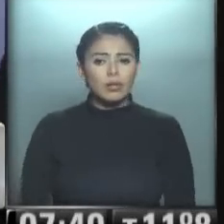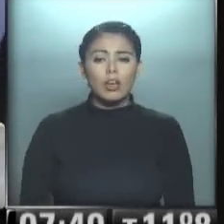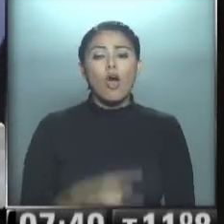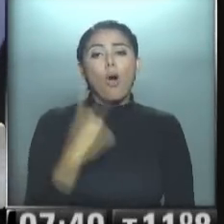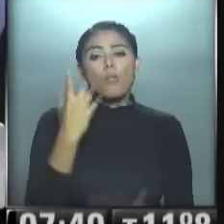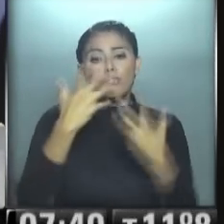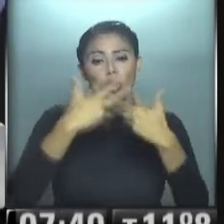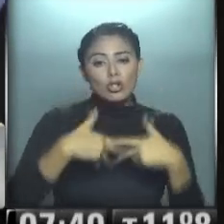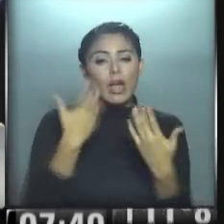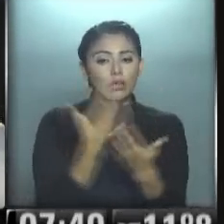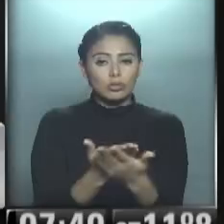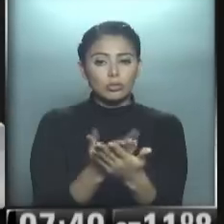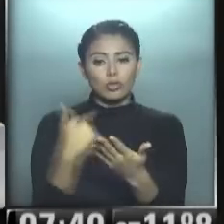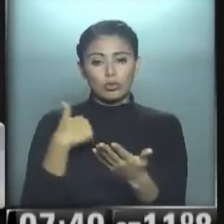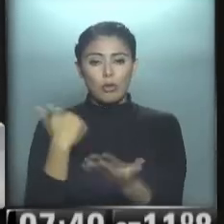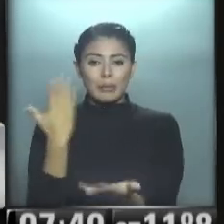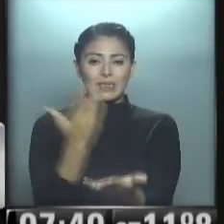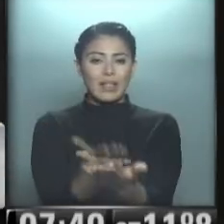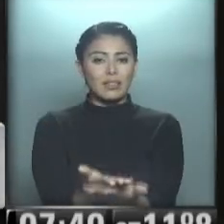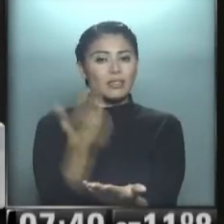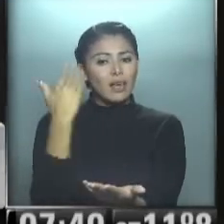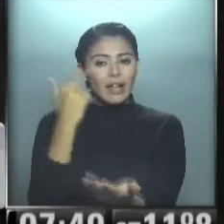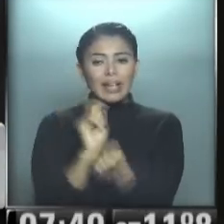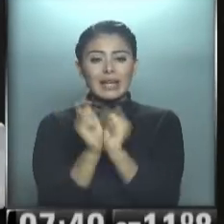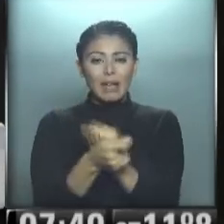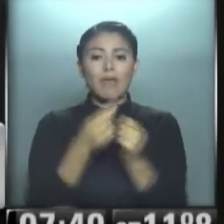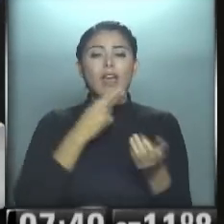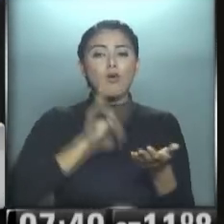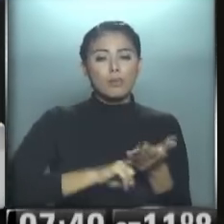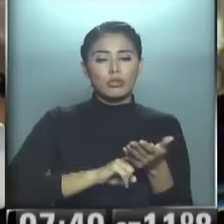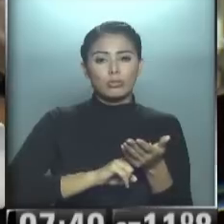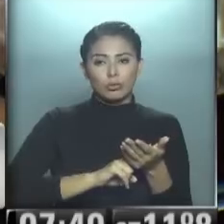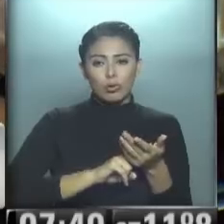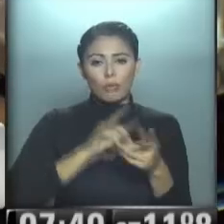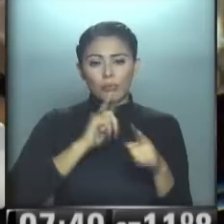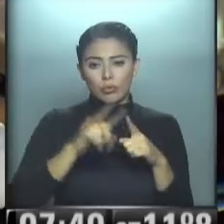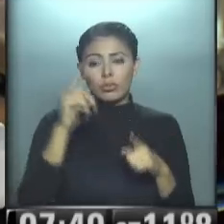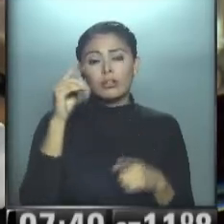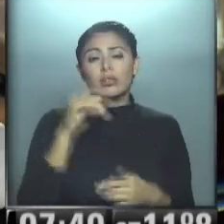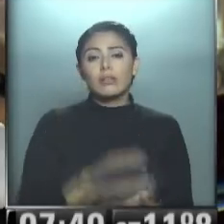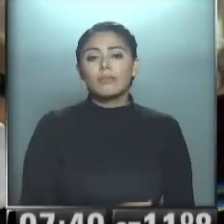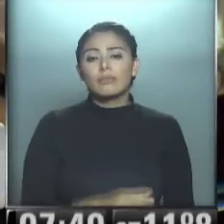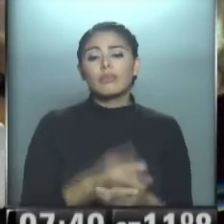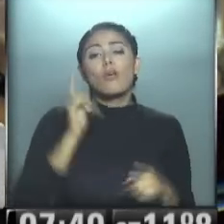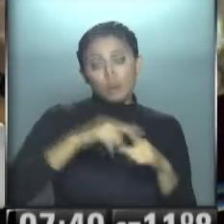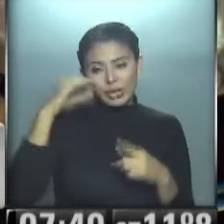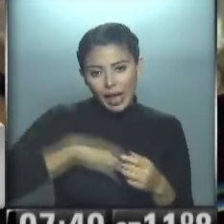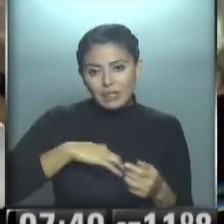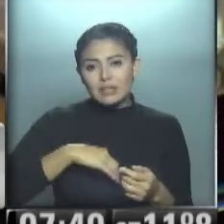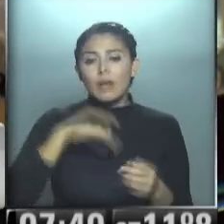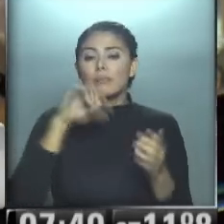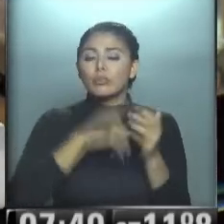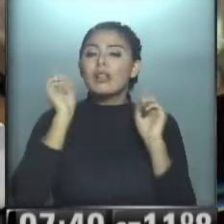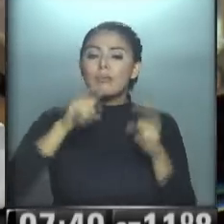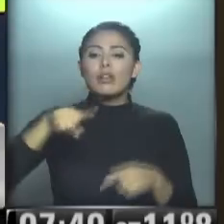Uno de esos proyectos es el que presenté yo, que modifica los impuestos directos, no solamente el de ganancias, sino